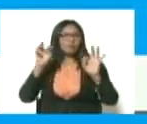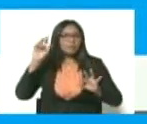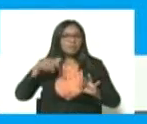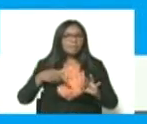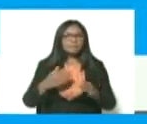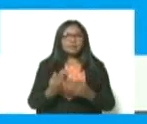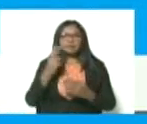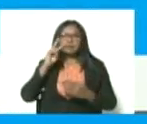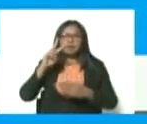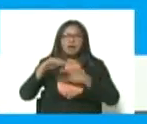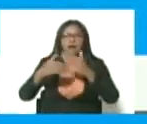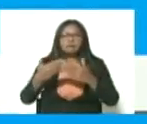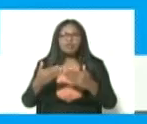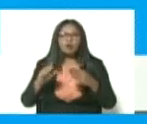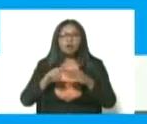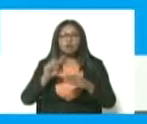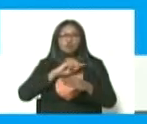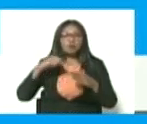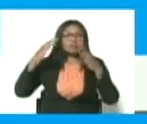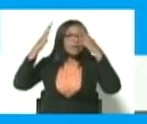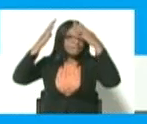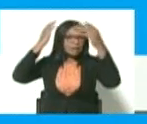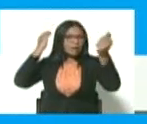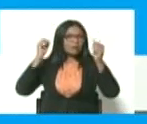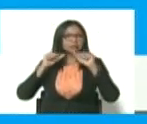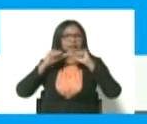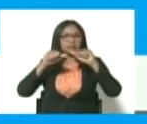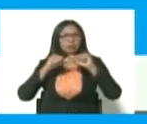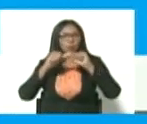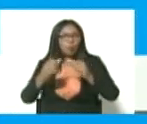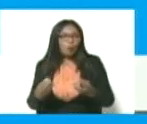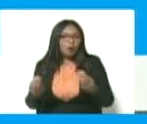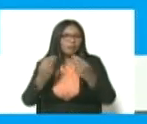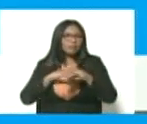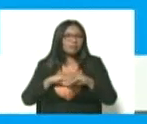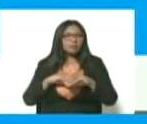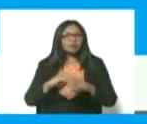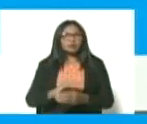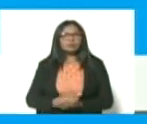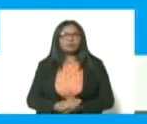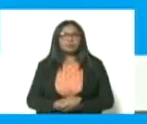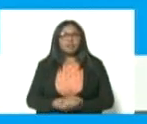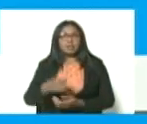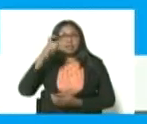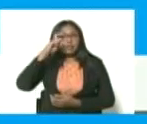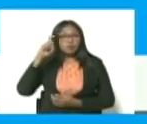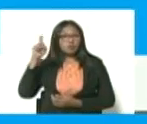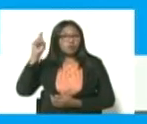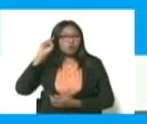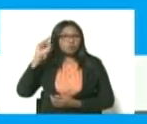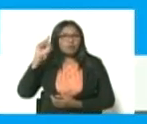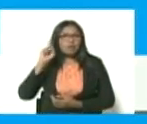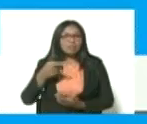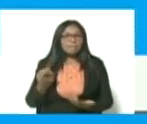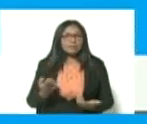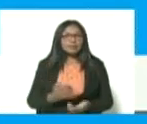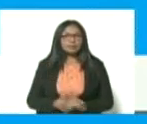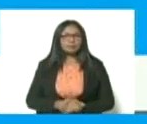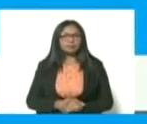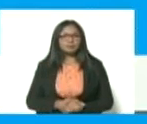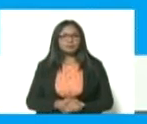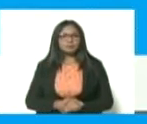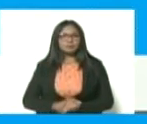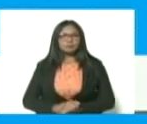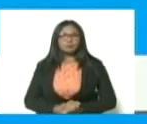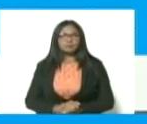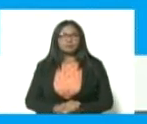era el establecimiento de nuestras embajadas, nuestros encargados de negocios, nuestros consulados, y es un buen punto de